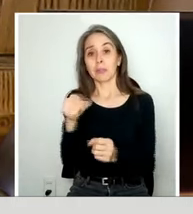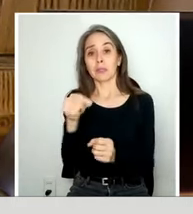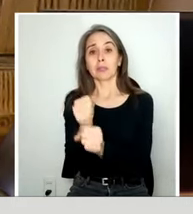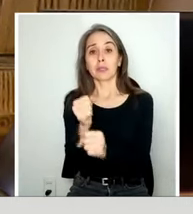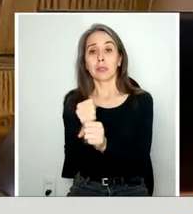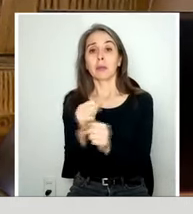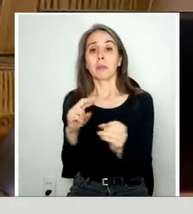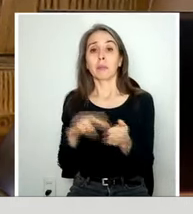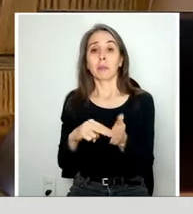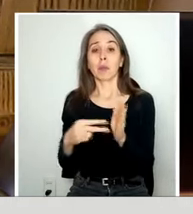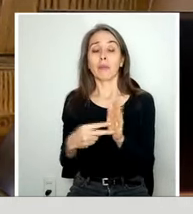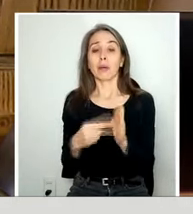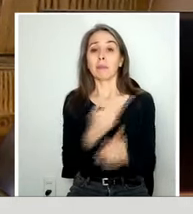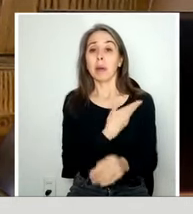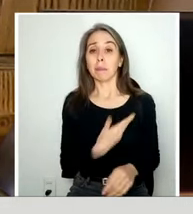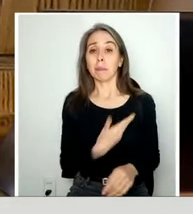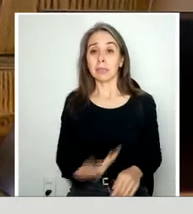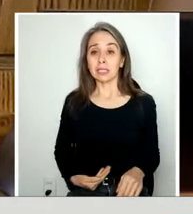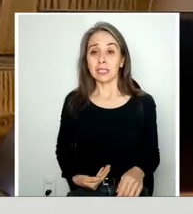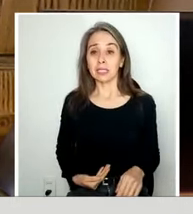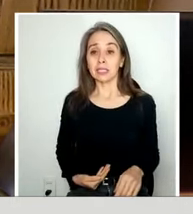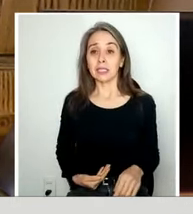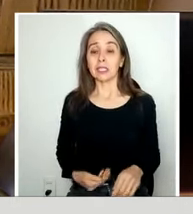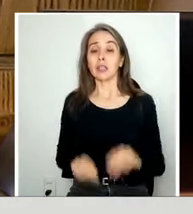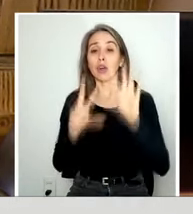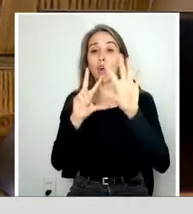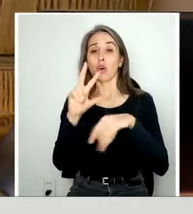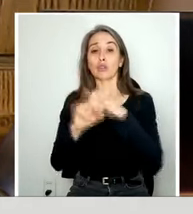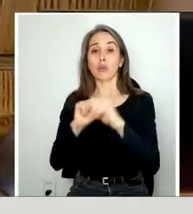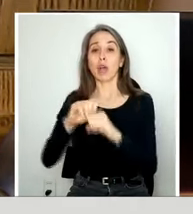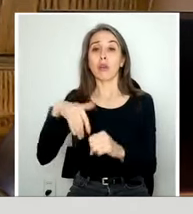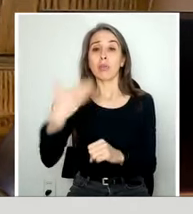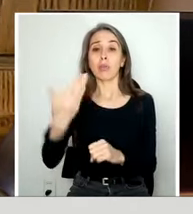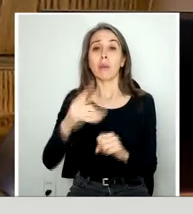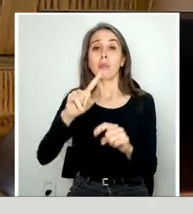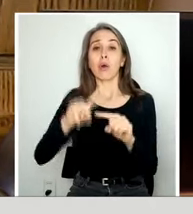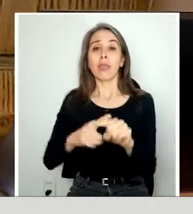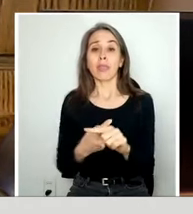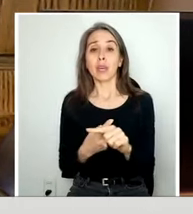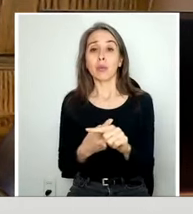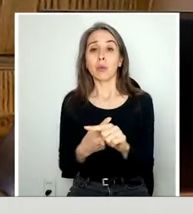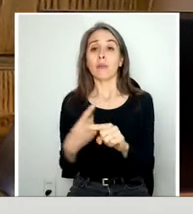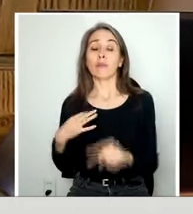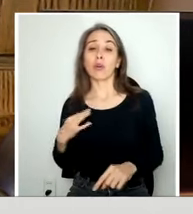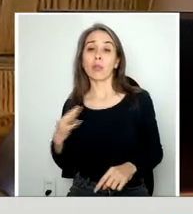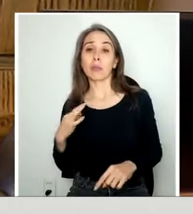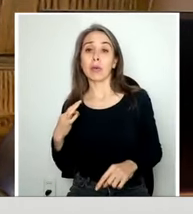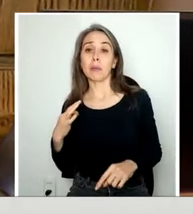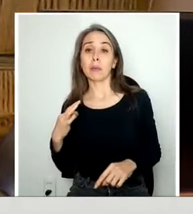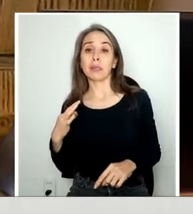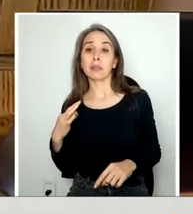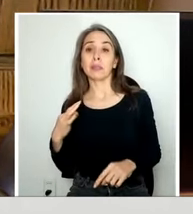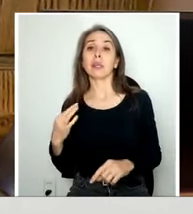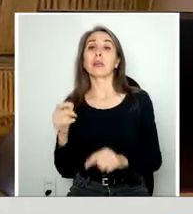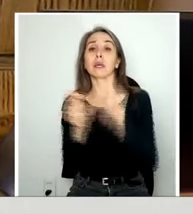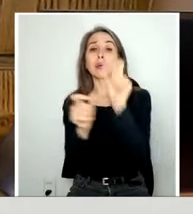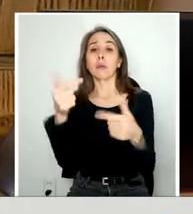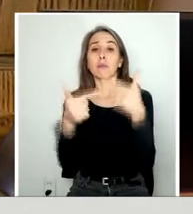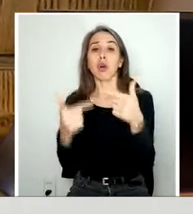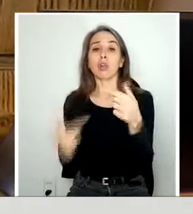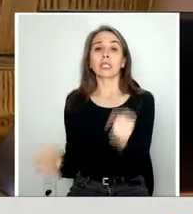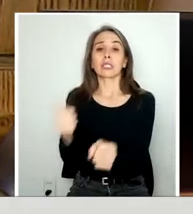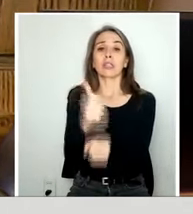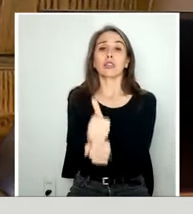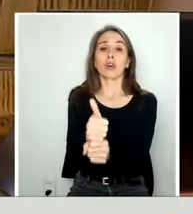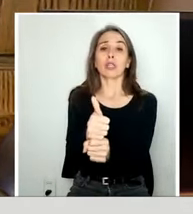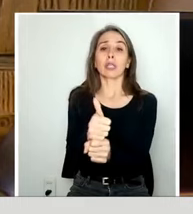presidente parlamentario es que ocho años después nuevamente tenemos que depender de las voluntades de los políticos de turno una vez más